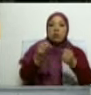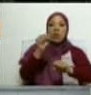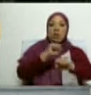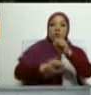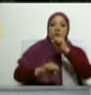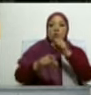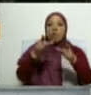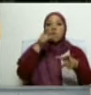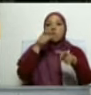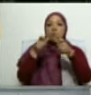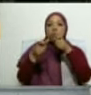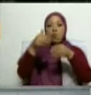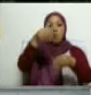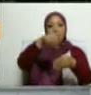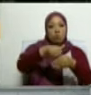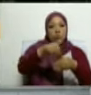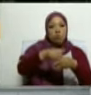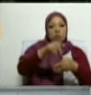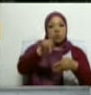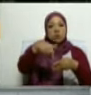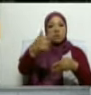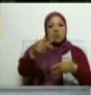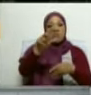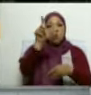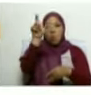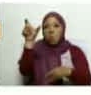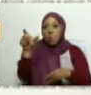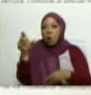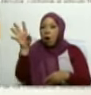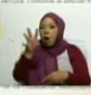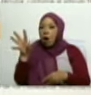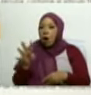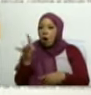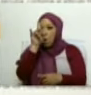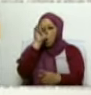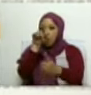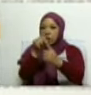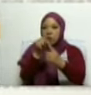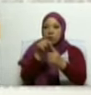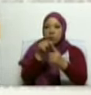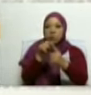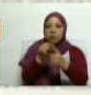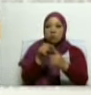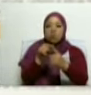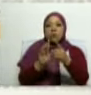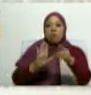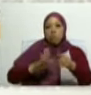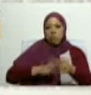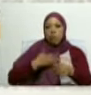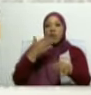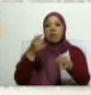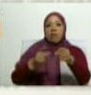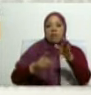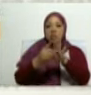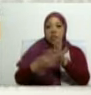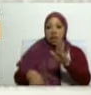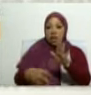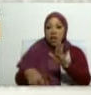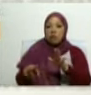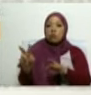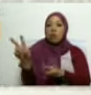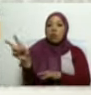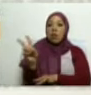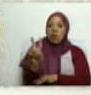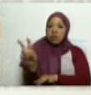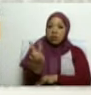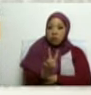referendo consultivo por el territorio de la Guayana Esequiba. Se declara competente el derecho de la República Bolivariana